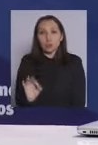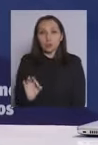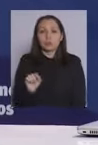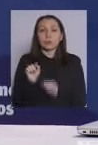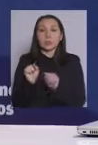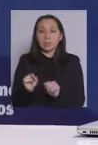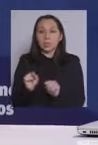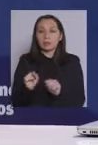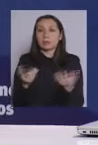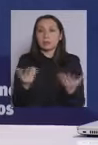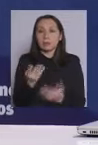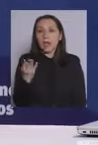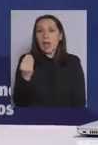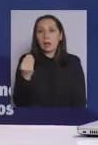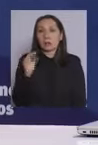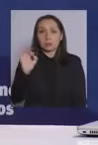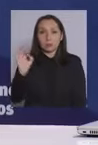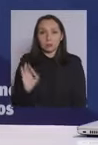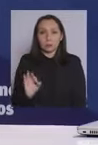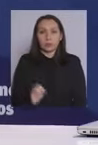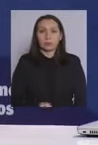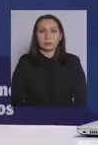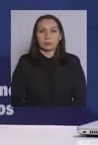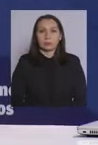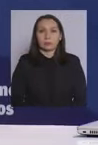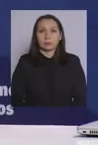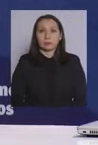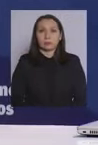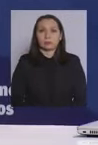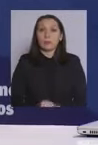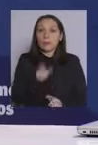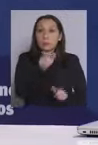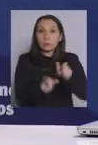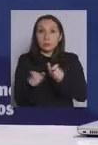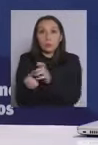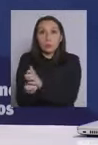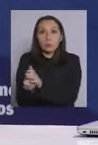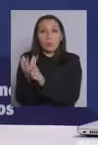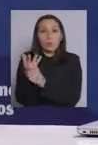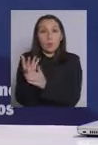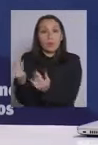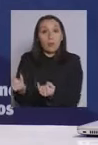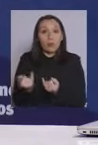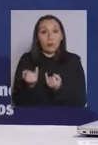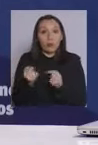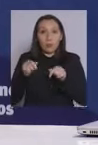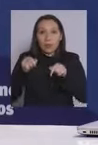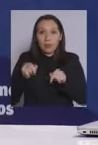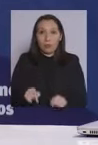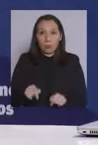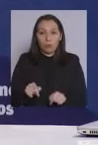13,8%, es decir, 14%. Los casos nuevos reportados hoy